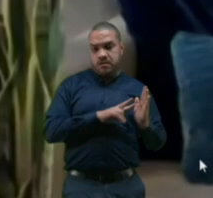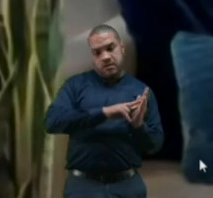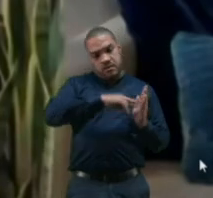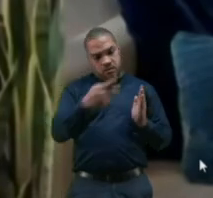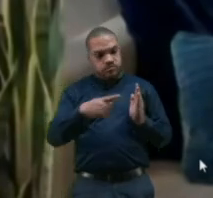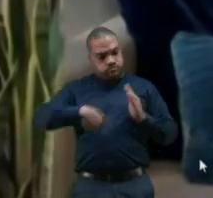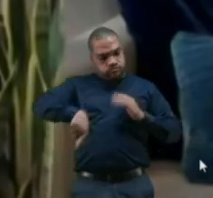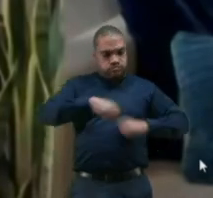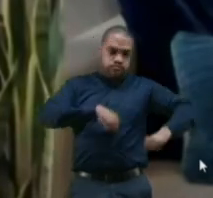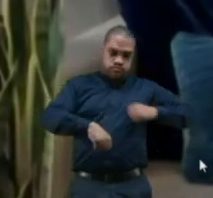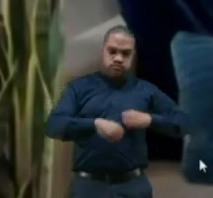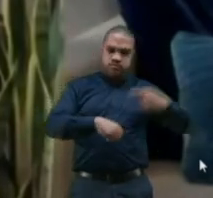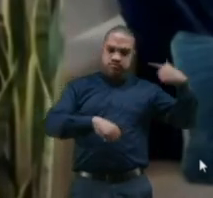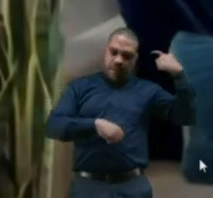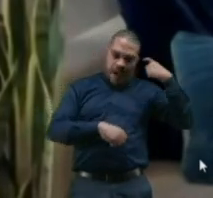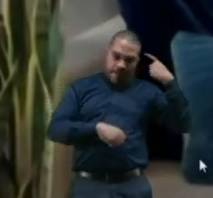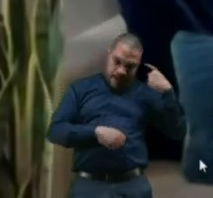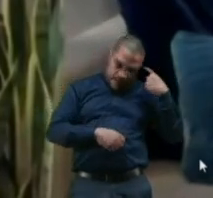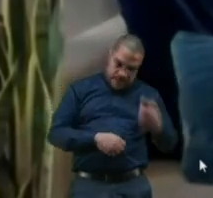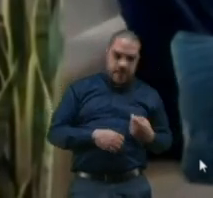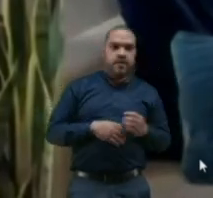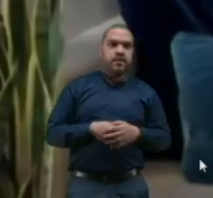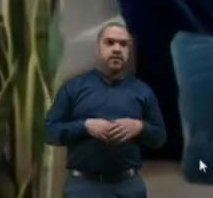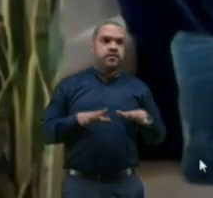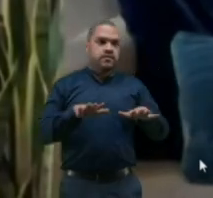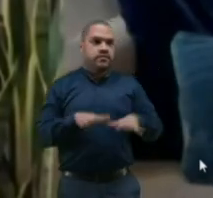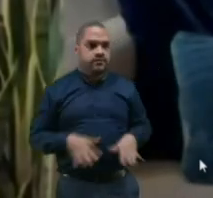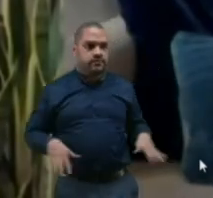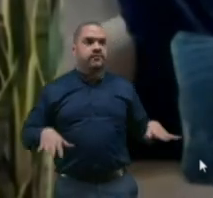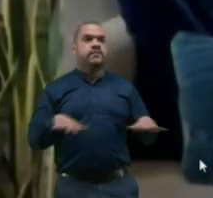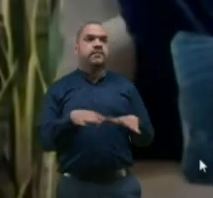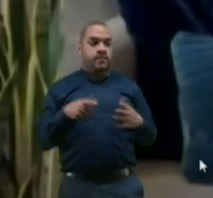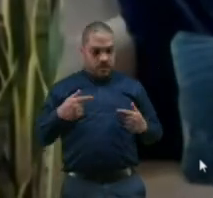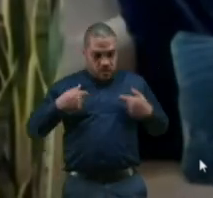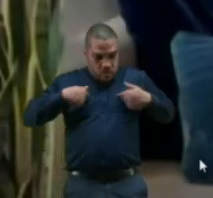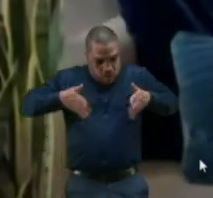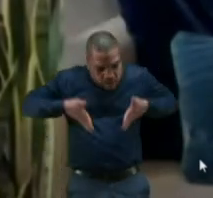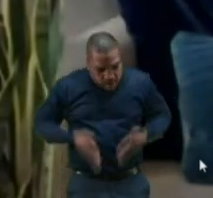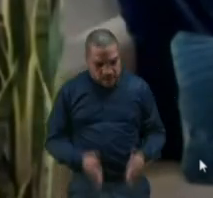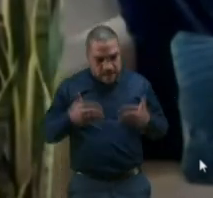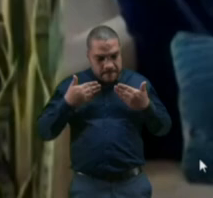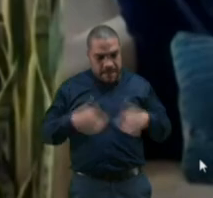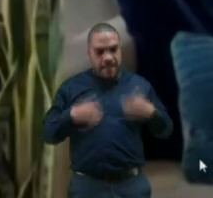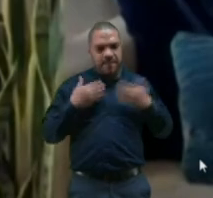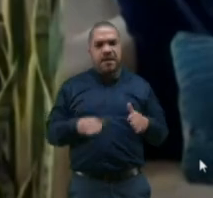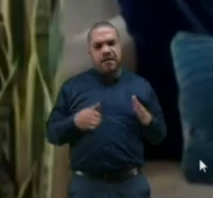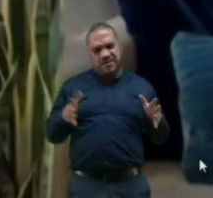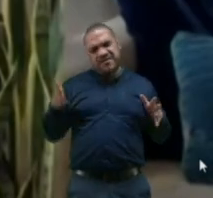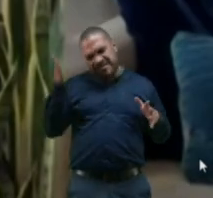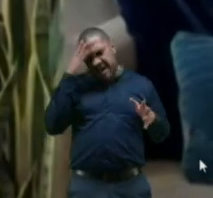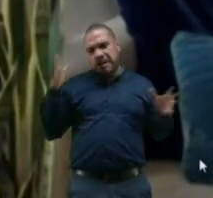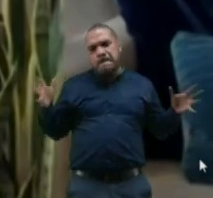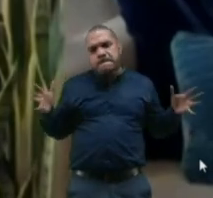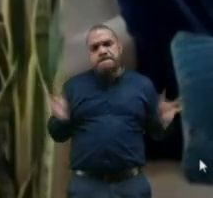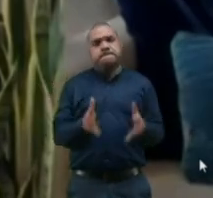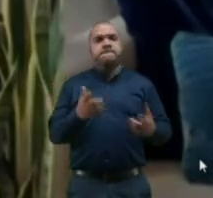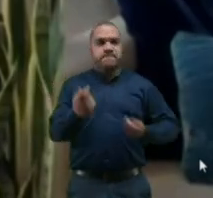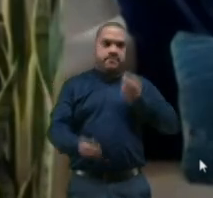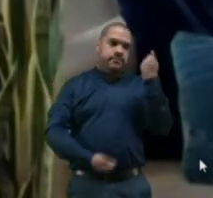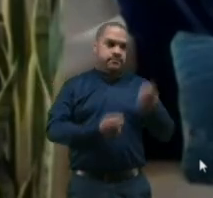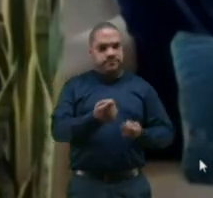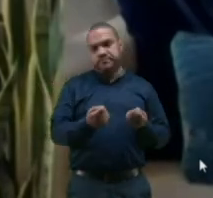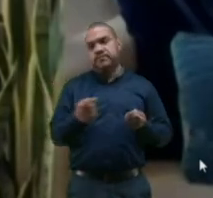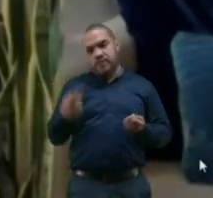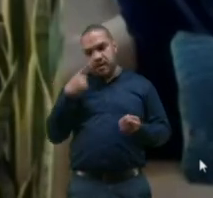resolver estos retos y sabíamos desde un inicio que porque nosotros nacimos en panamá un mercado muy chico y un ecosistema que no es